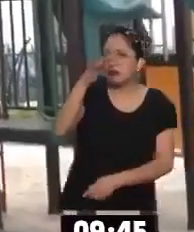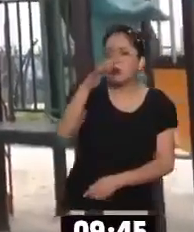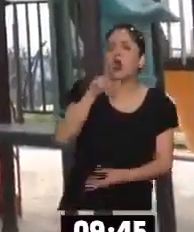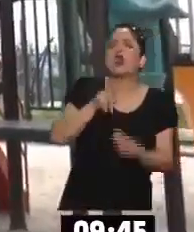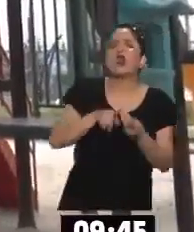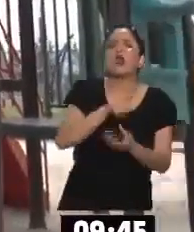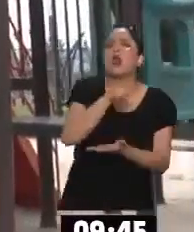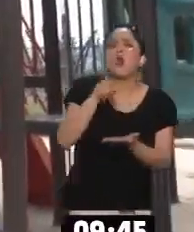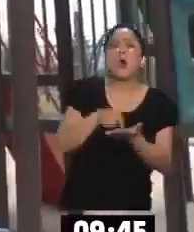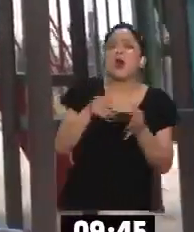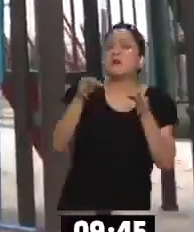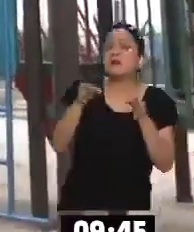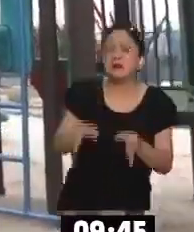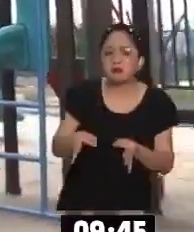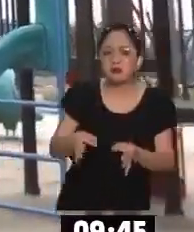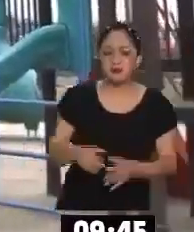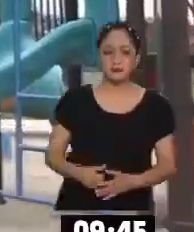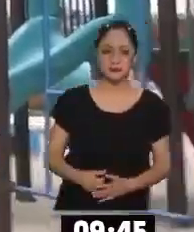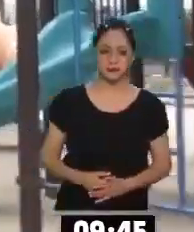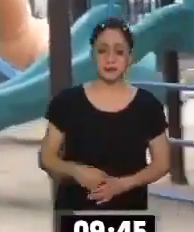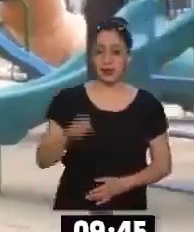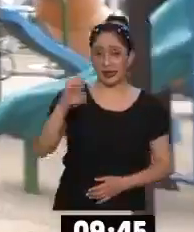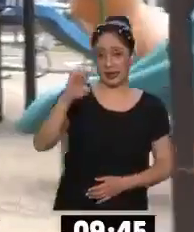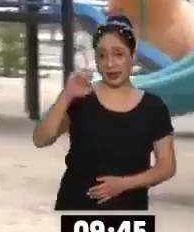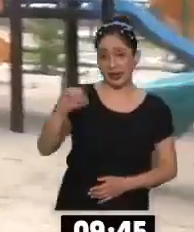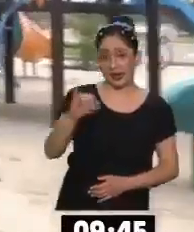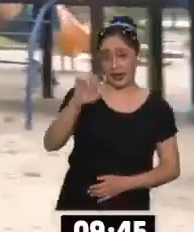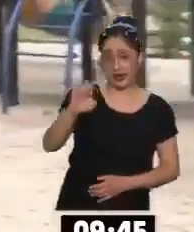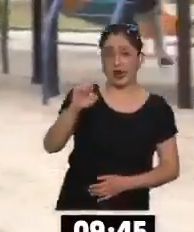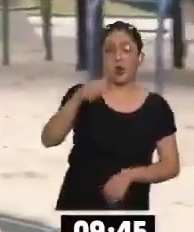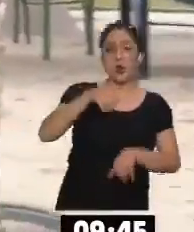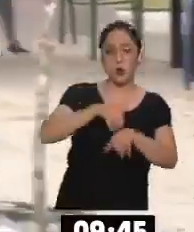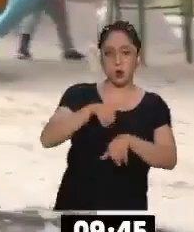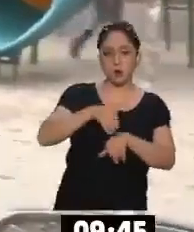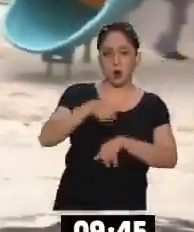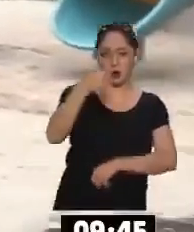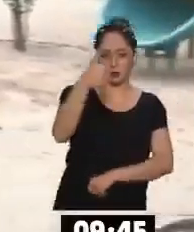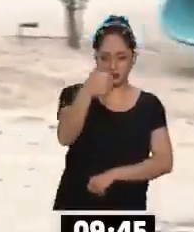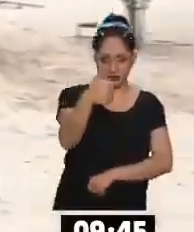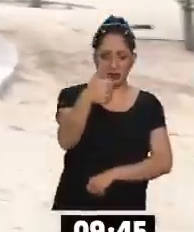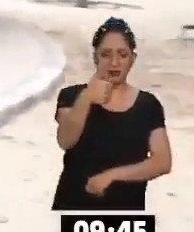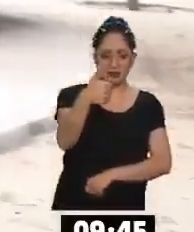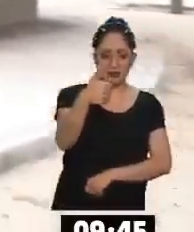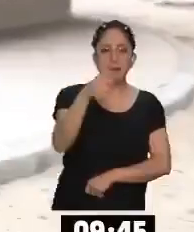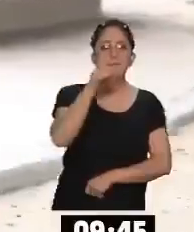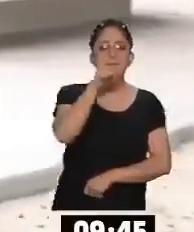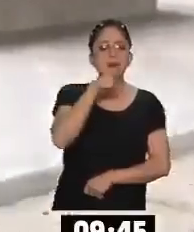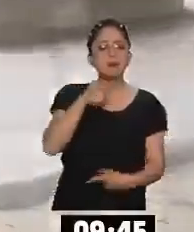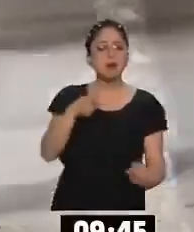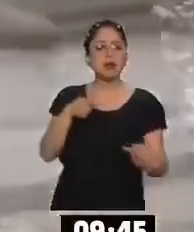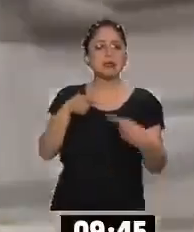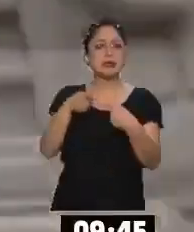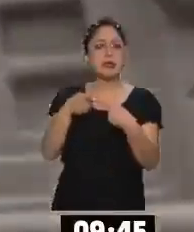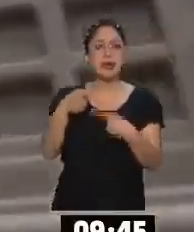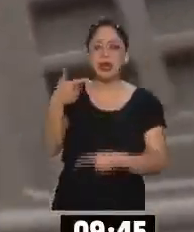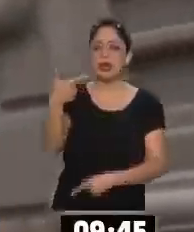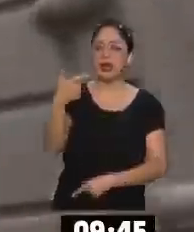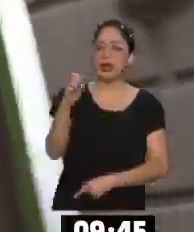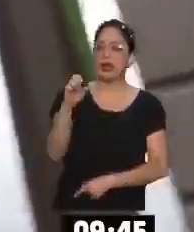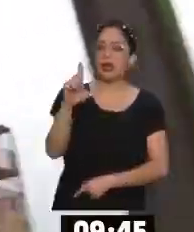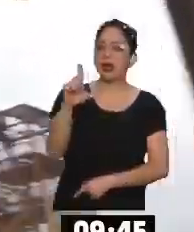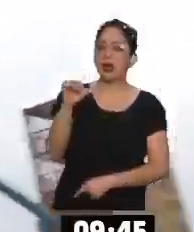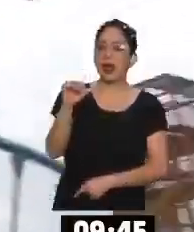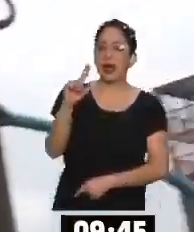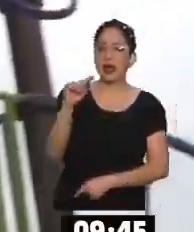Bien, estamos ubicados en el eje 6 y la esquina con Guelatao. Son